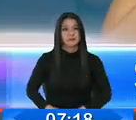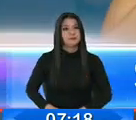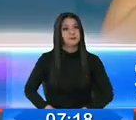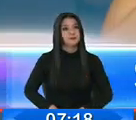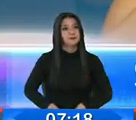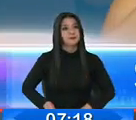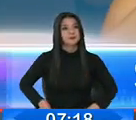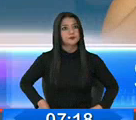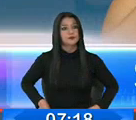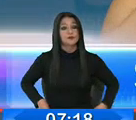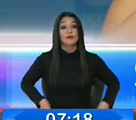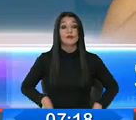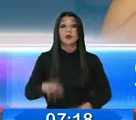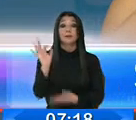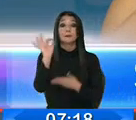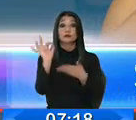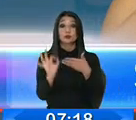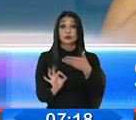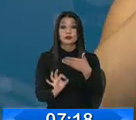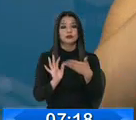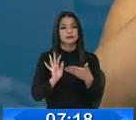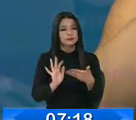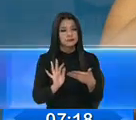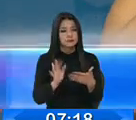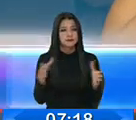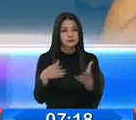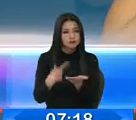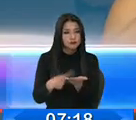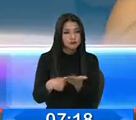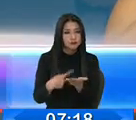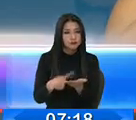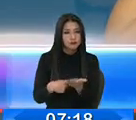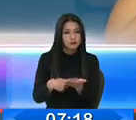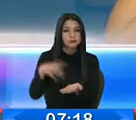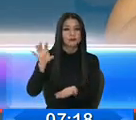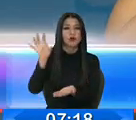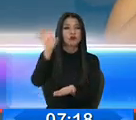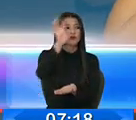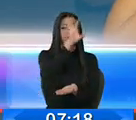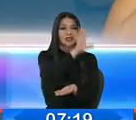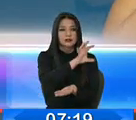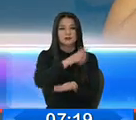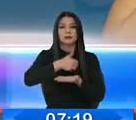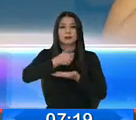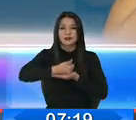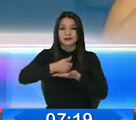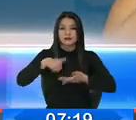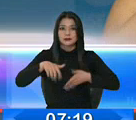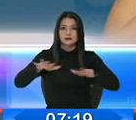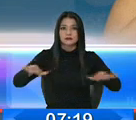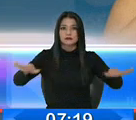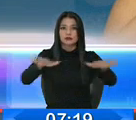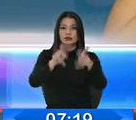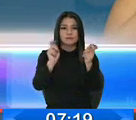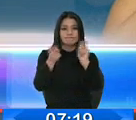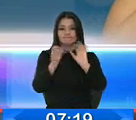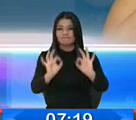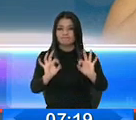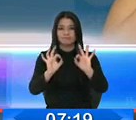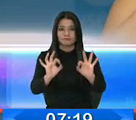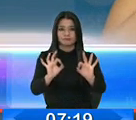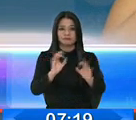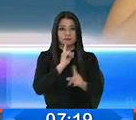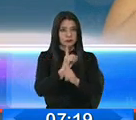presupuesto todavía sigue siendo analizado desde las provincias, desde Matriz, para que sea ajustado a la realidad como nos